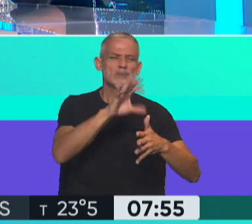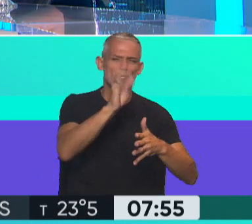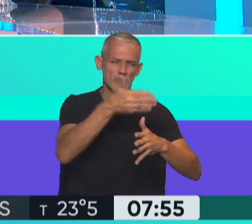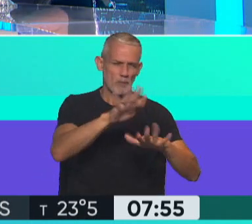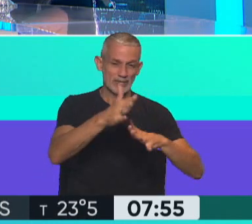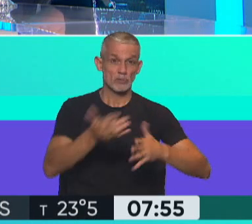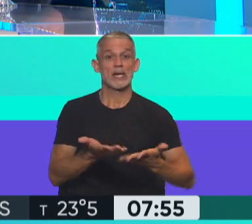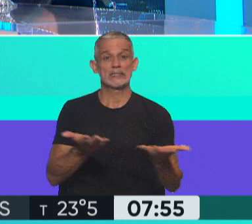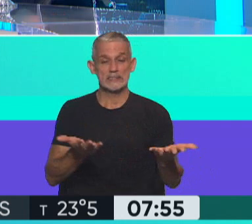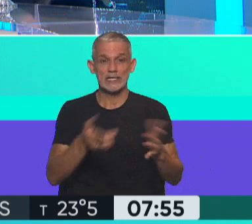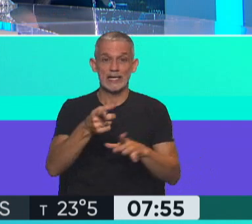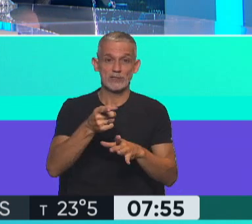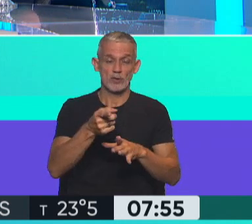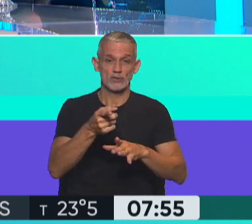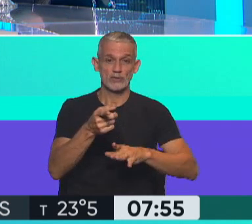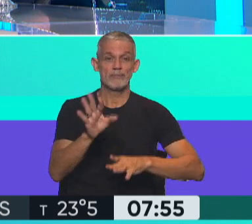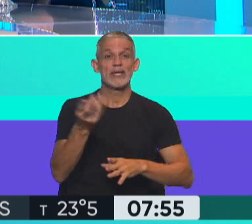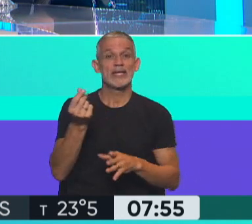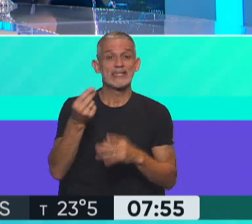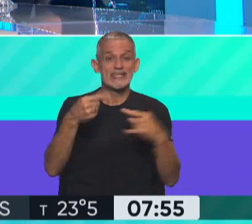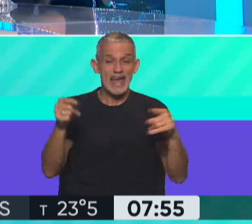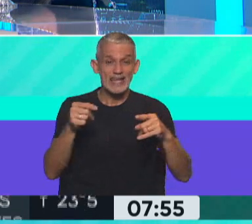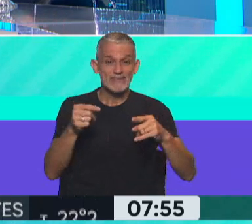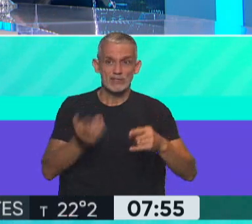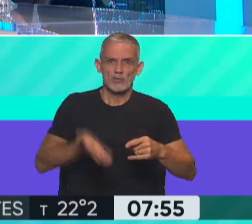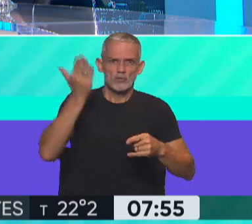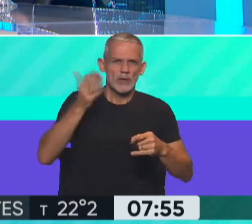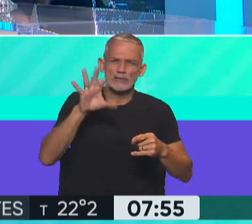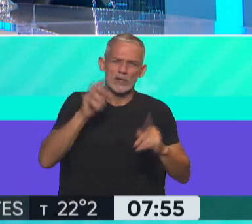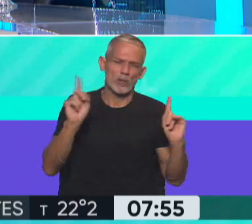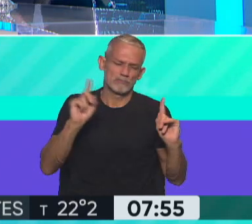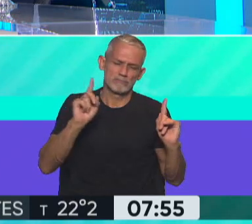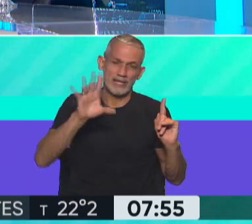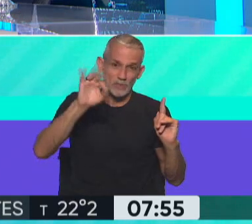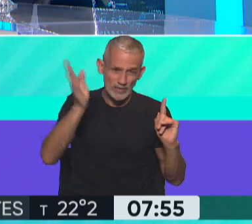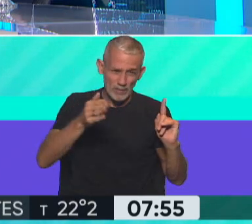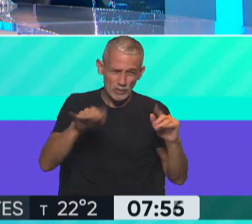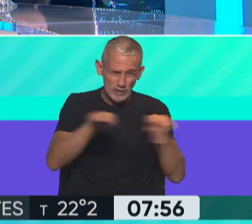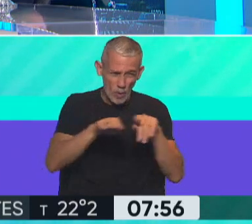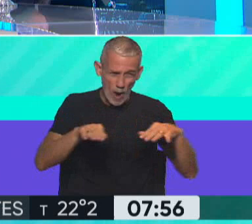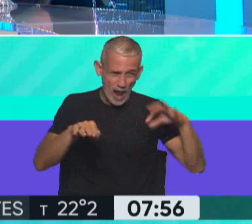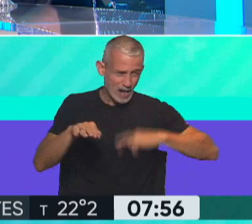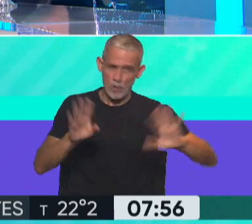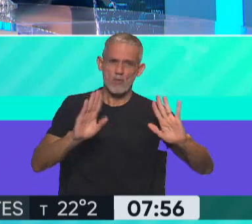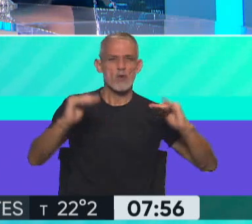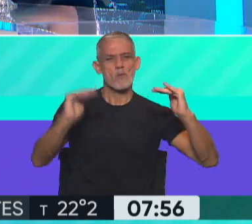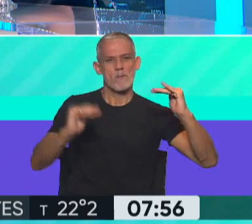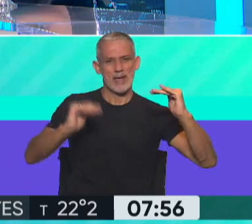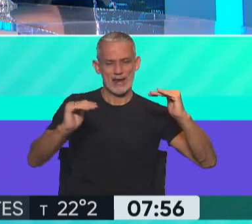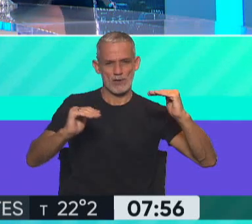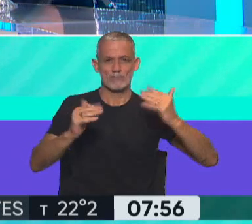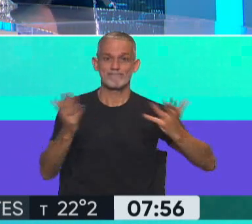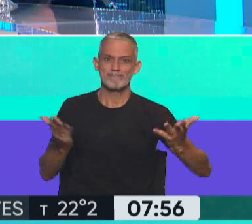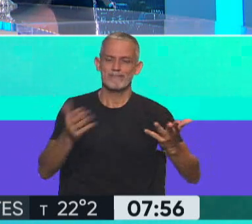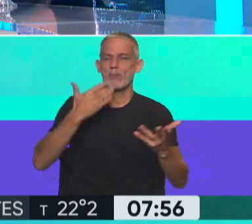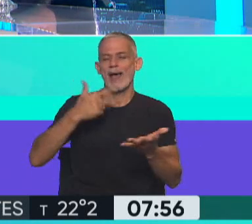Bueno, entonces las tarifas no hubieran subido 50% como los salarios y como la inflación, sino un poco por debajo. Es